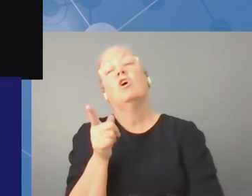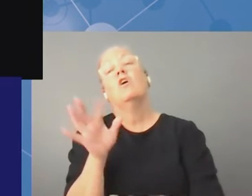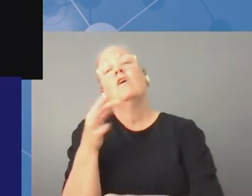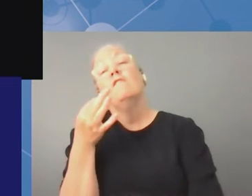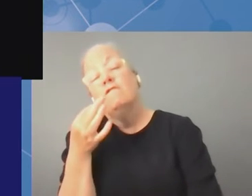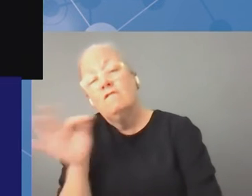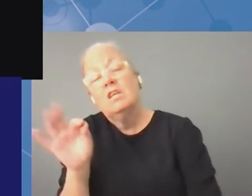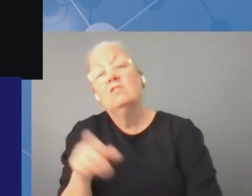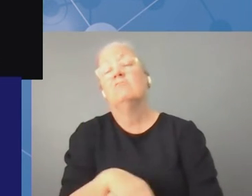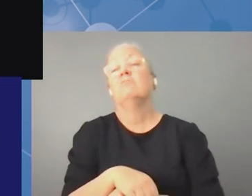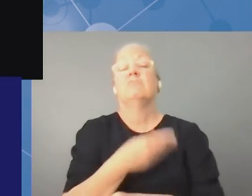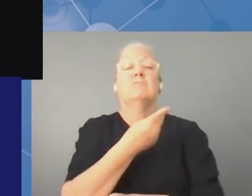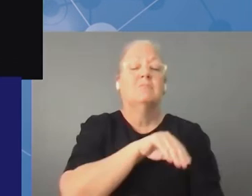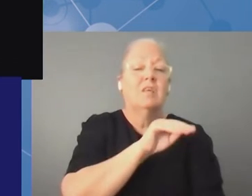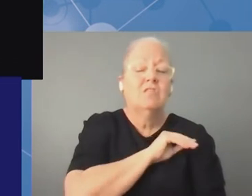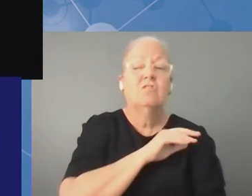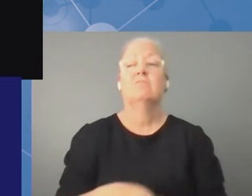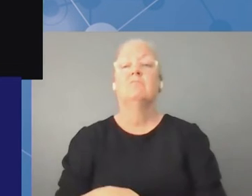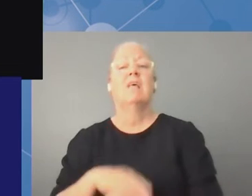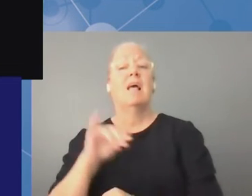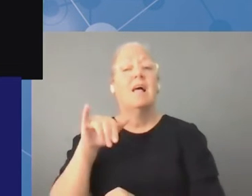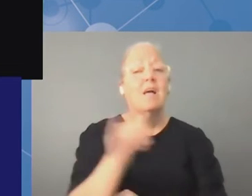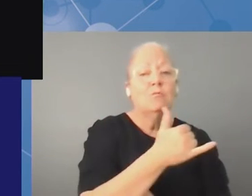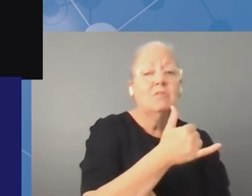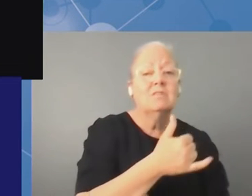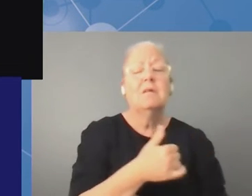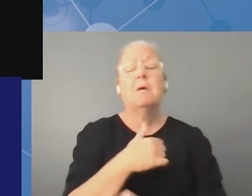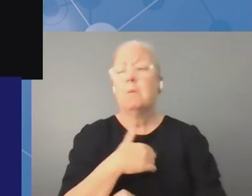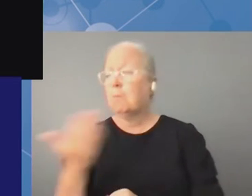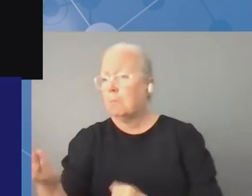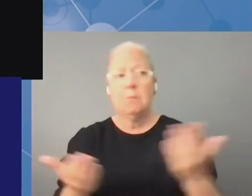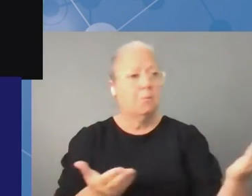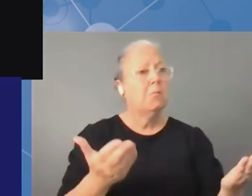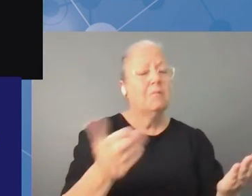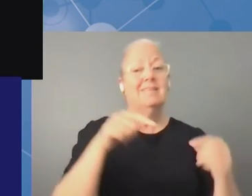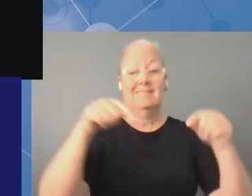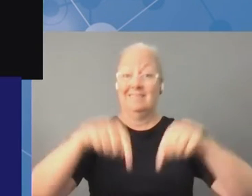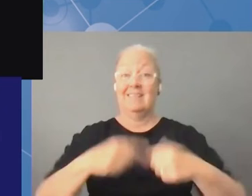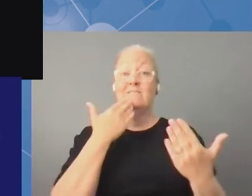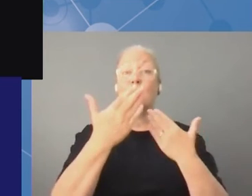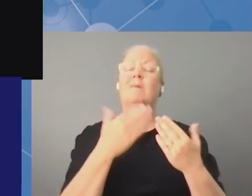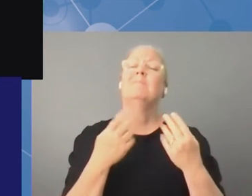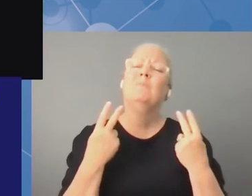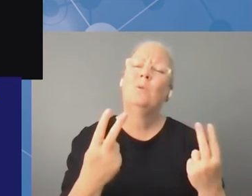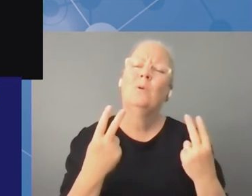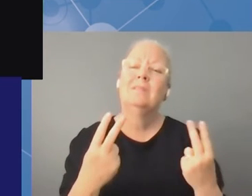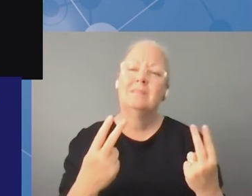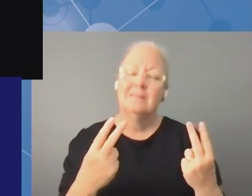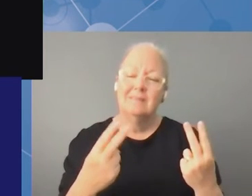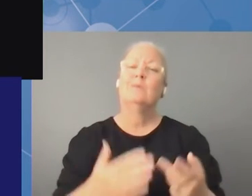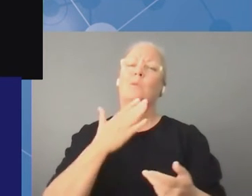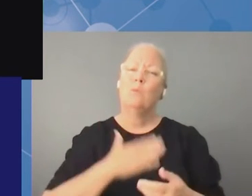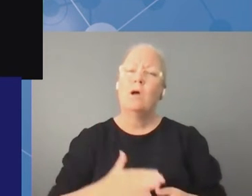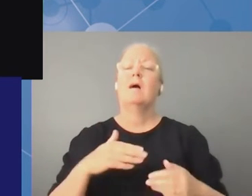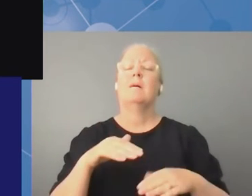lado, la riqueza de este foro, pero por otro lado también la fuerza de la inclusión y la importancia de la inclusión